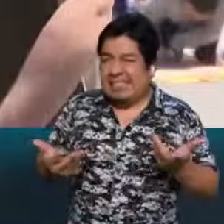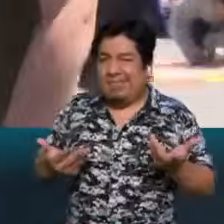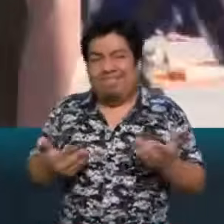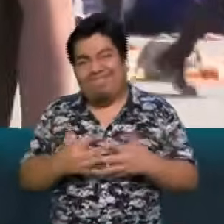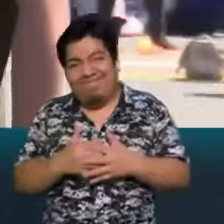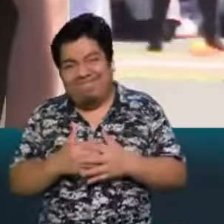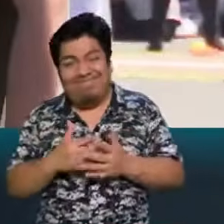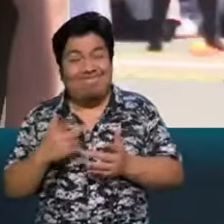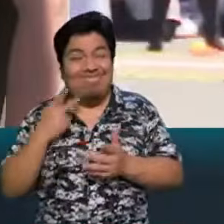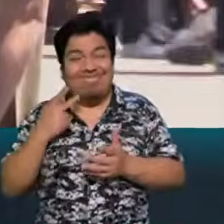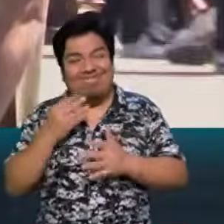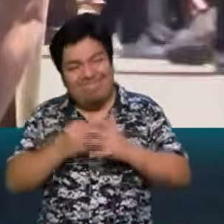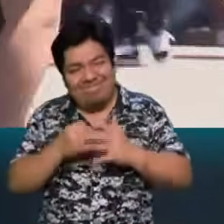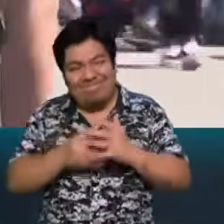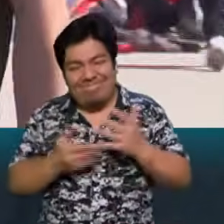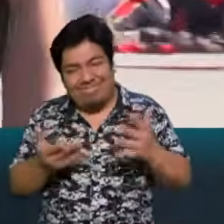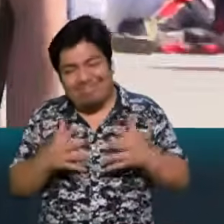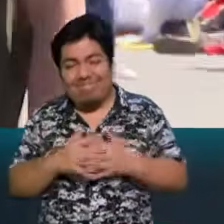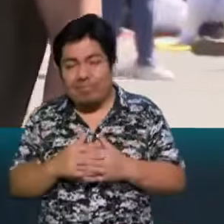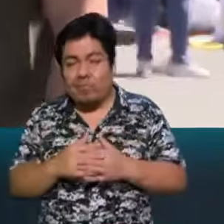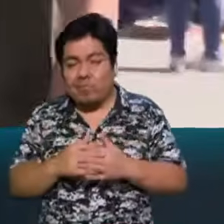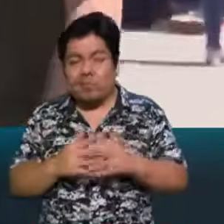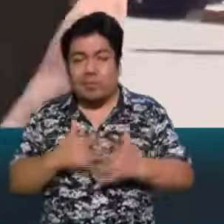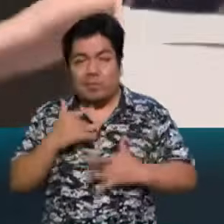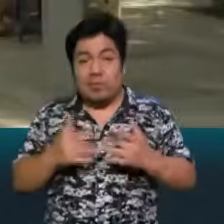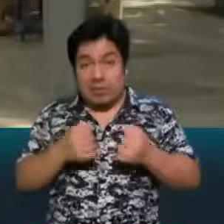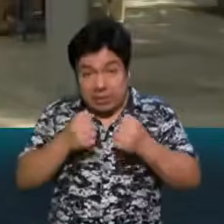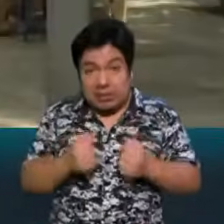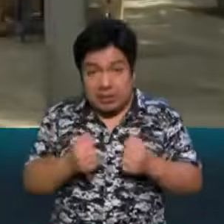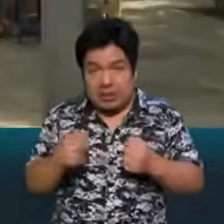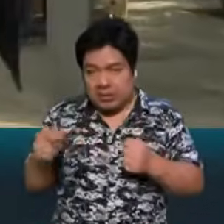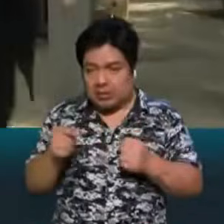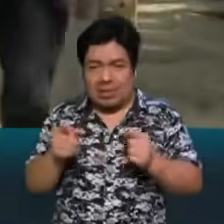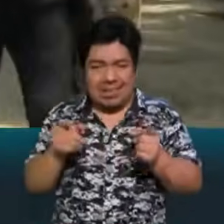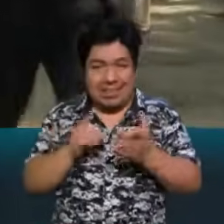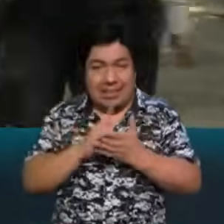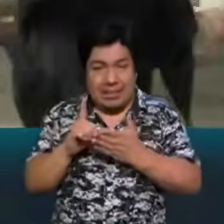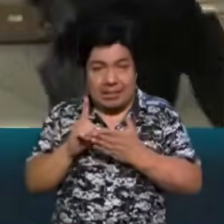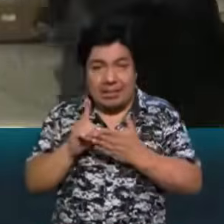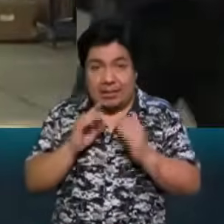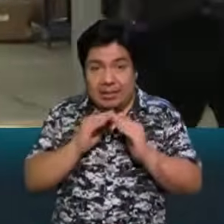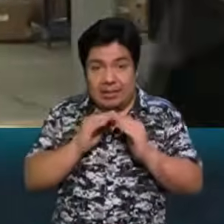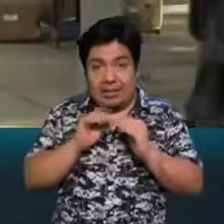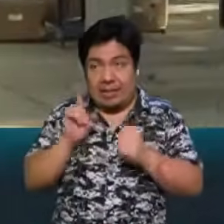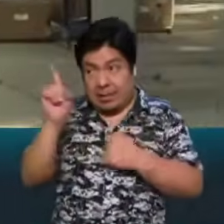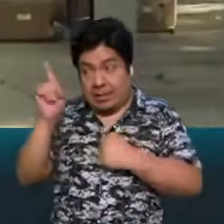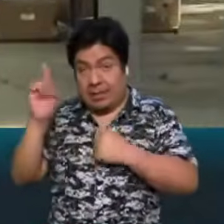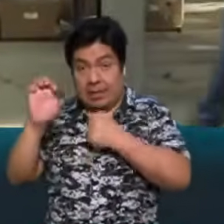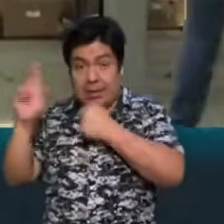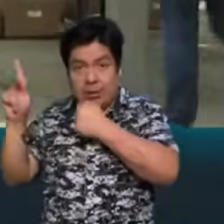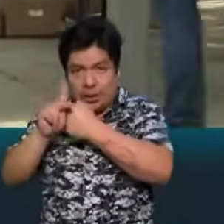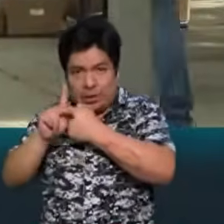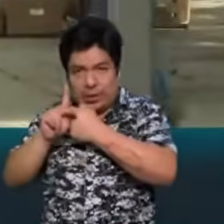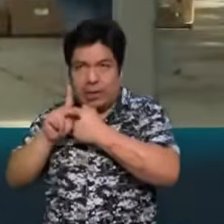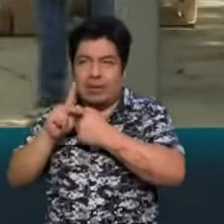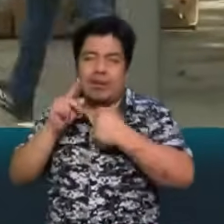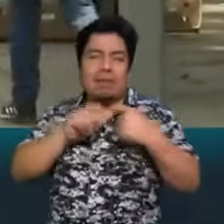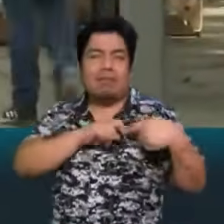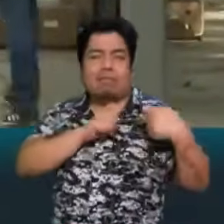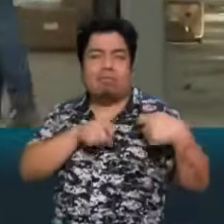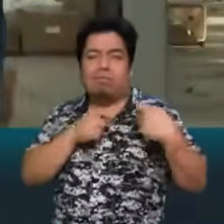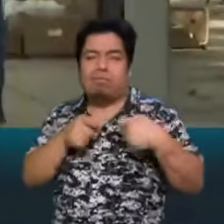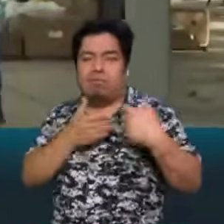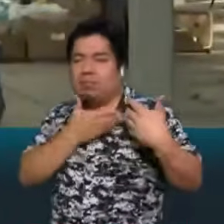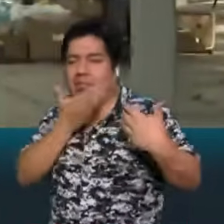de políticas para, garantizar el derecho a la vivienda. En Europa son muy tradicionales desde hace